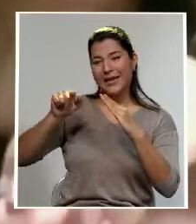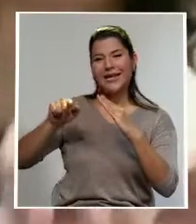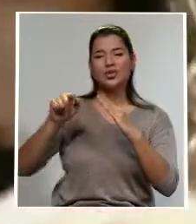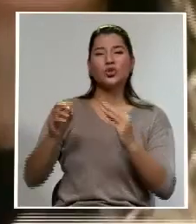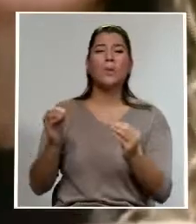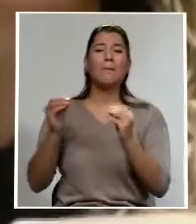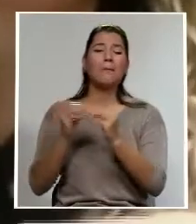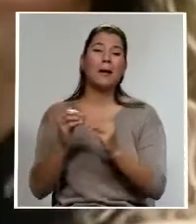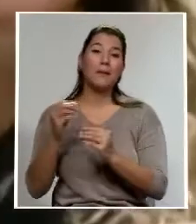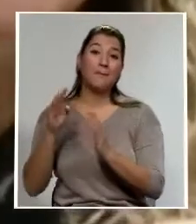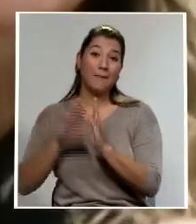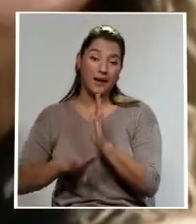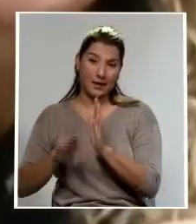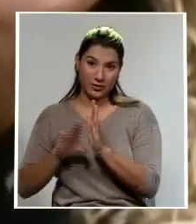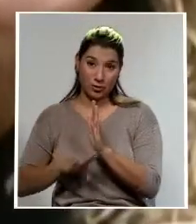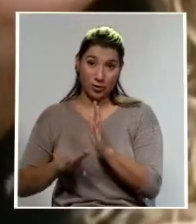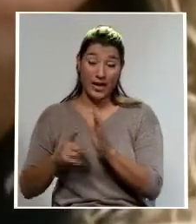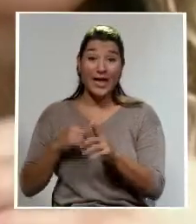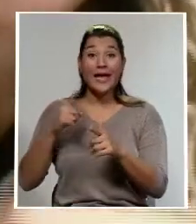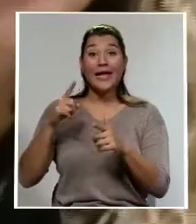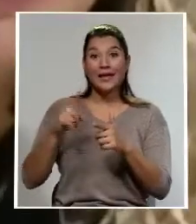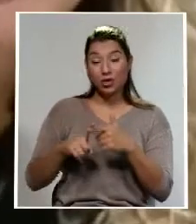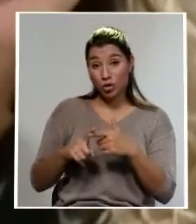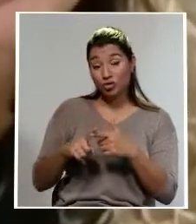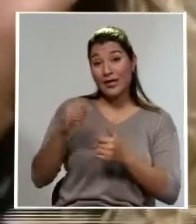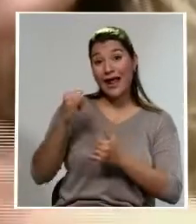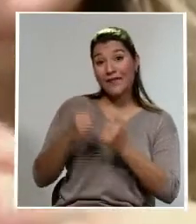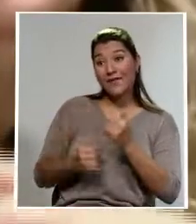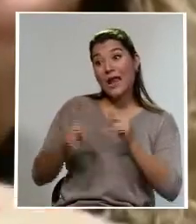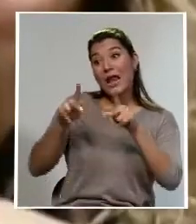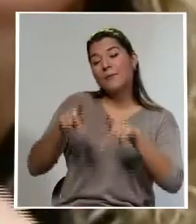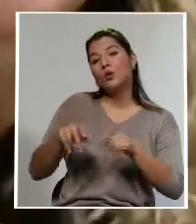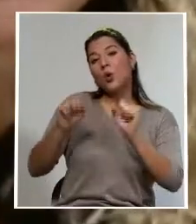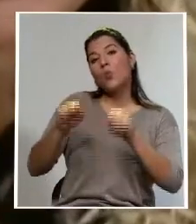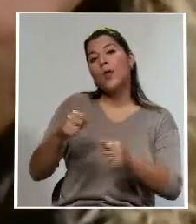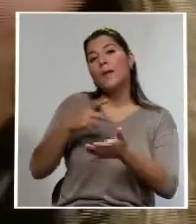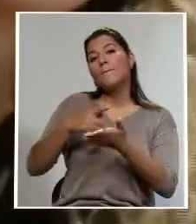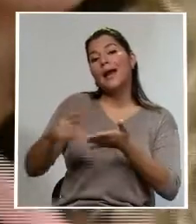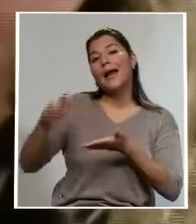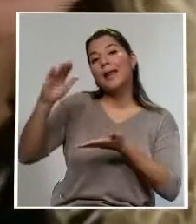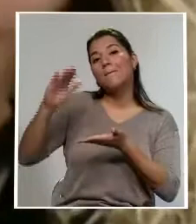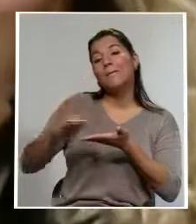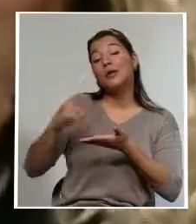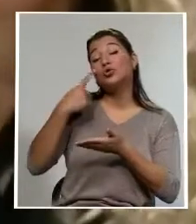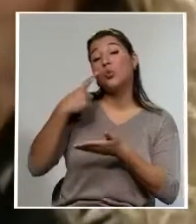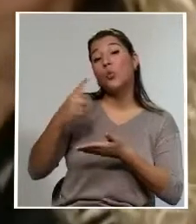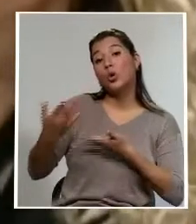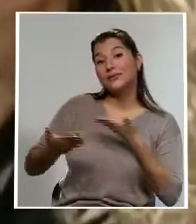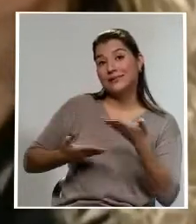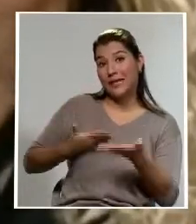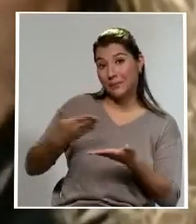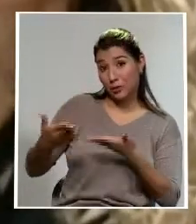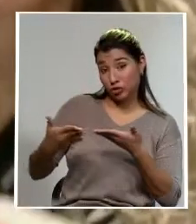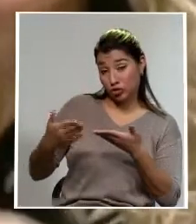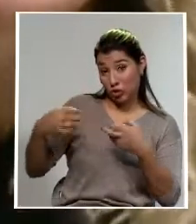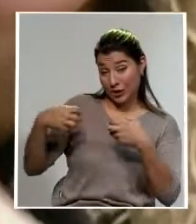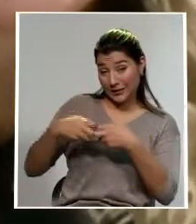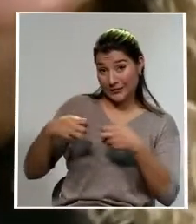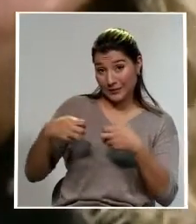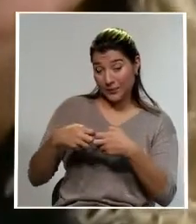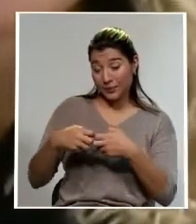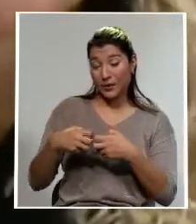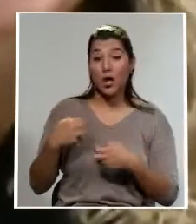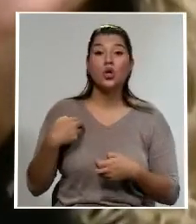costos son los que se tienen que traducir a la facturación del cliente, el abonado. Si bien es cierto,